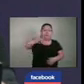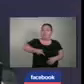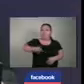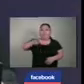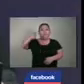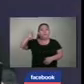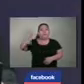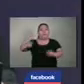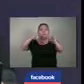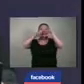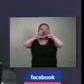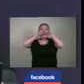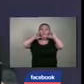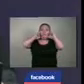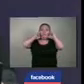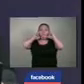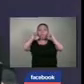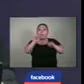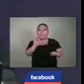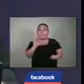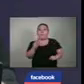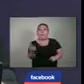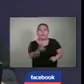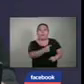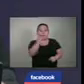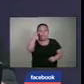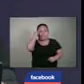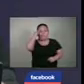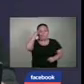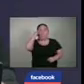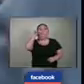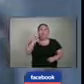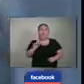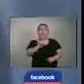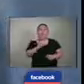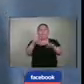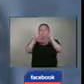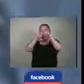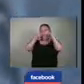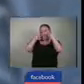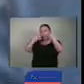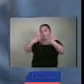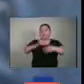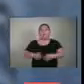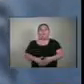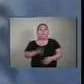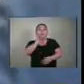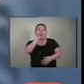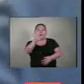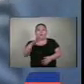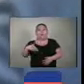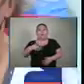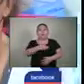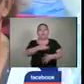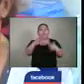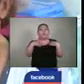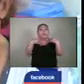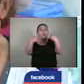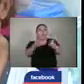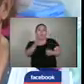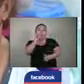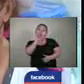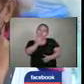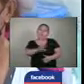la población pueda tener de manera voluntaria el utilizar o no una mascarilla. Además, el ministro de Salud instó a la población a